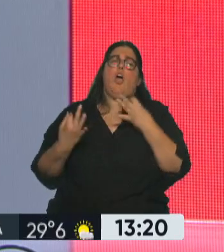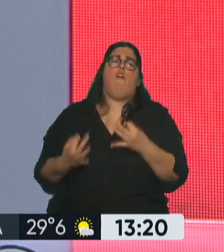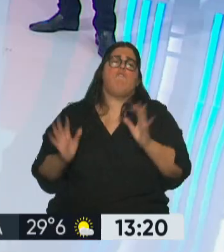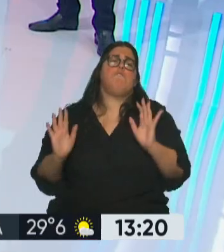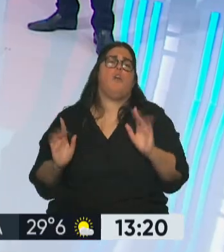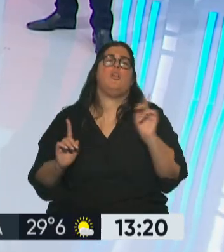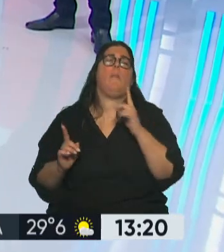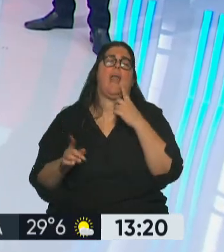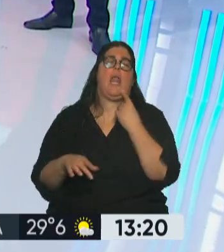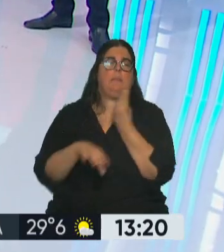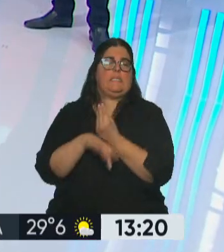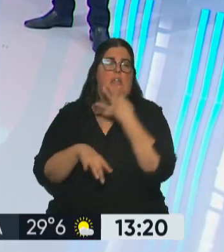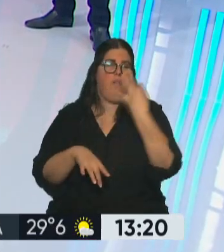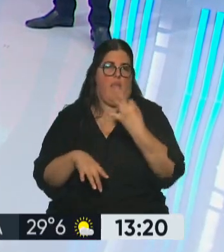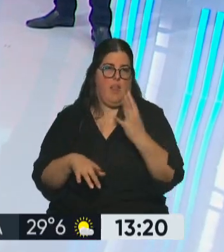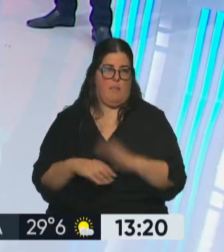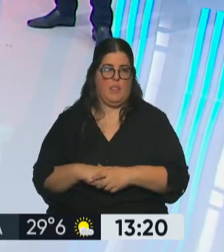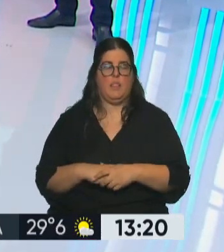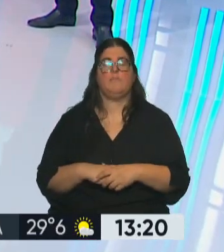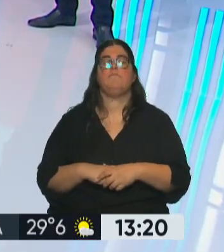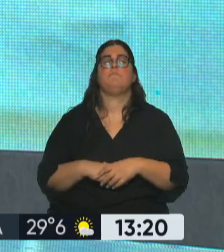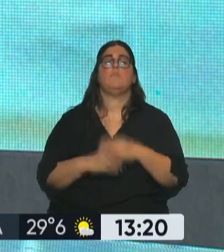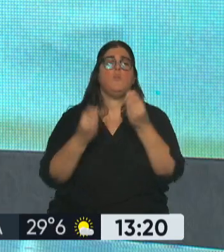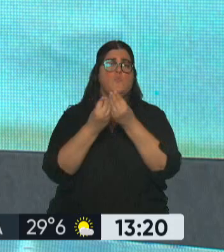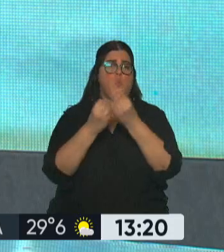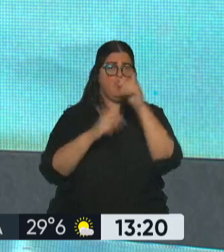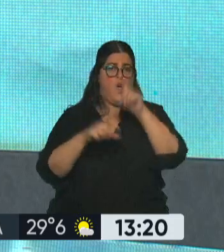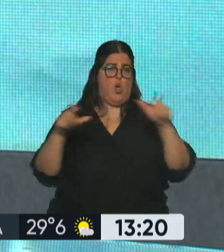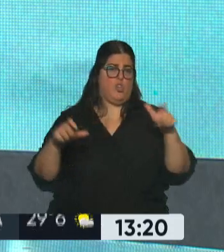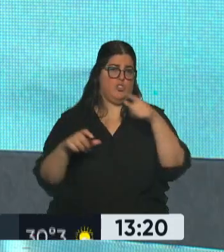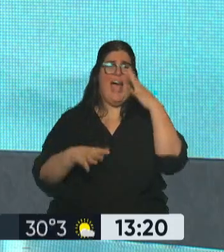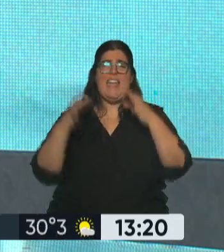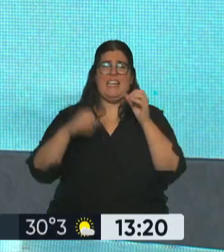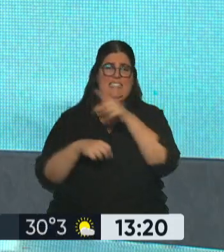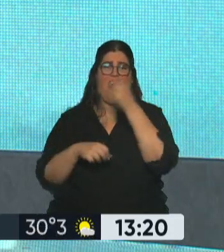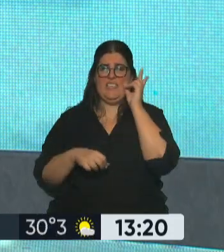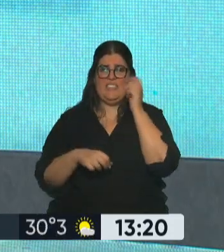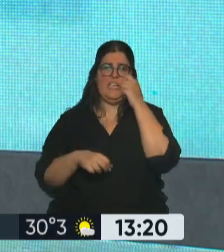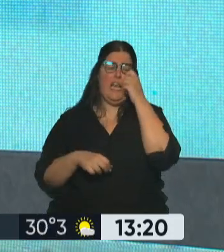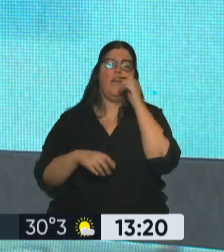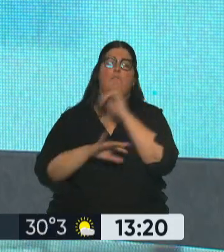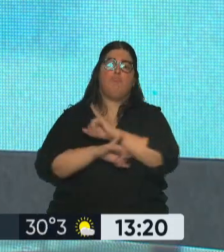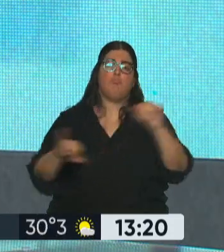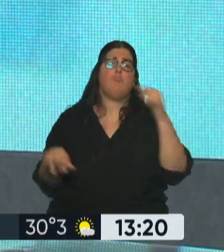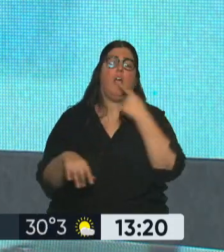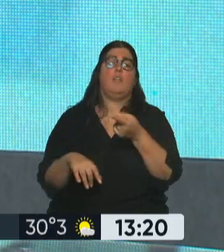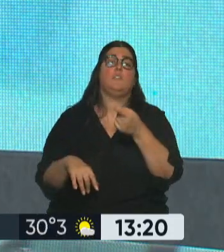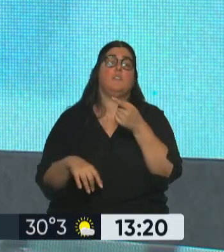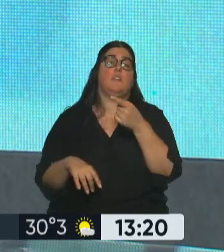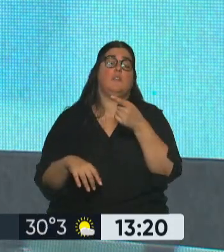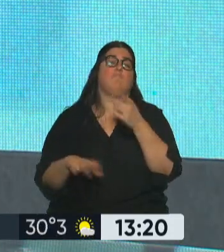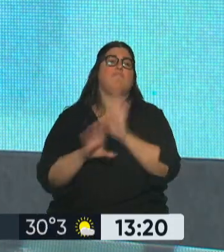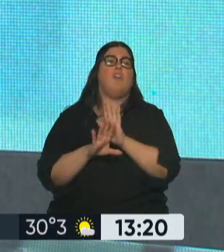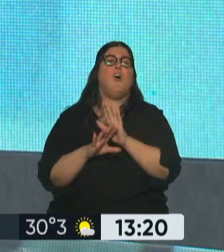demandas. Muchos analistas chilenos esta semana hablaban de que lo que surgía con mayor potencia y visibilidad, más que una